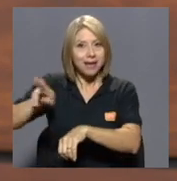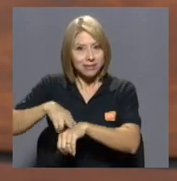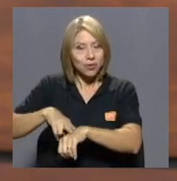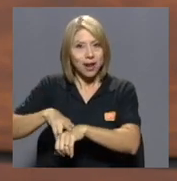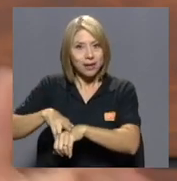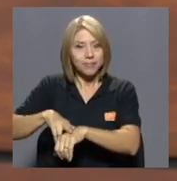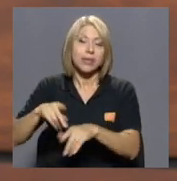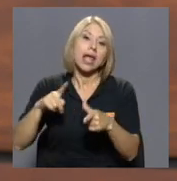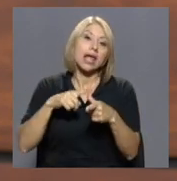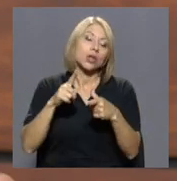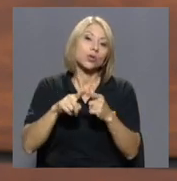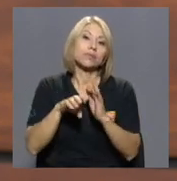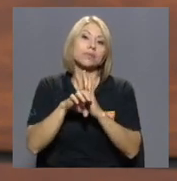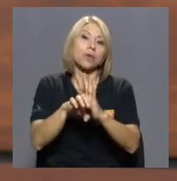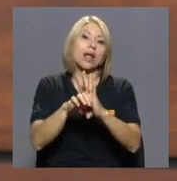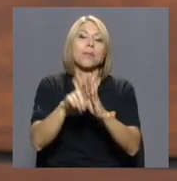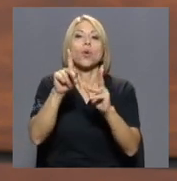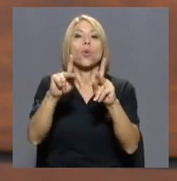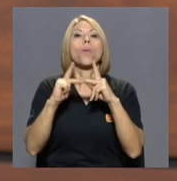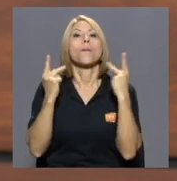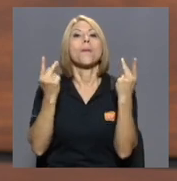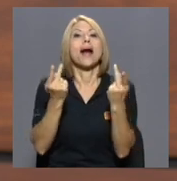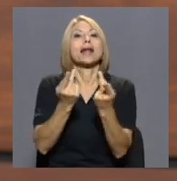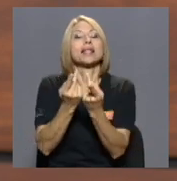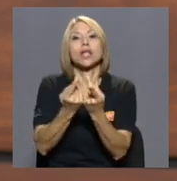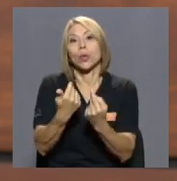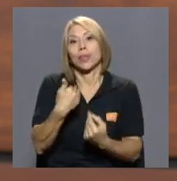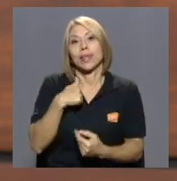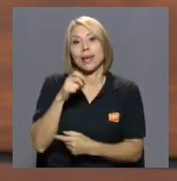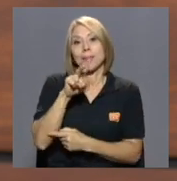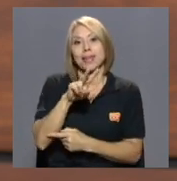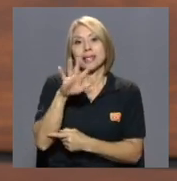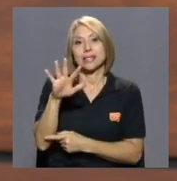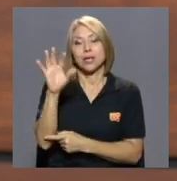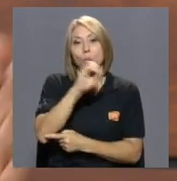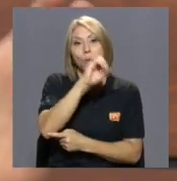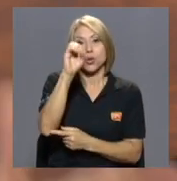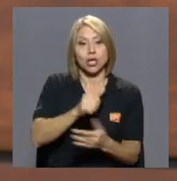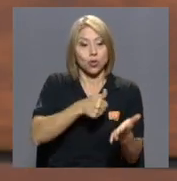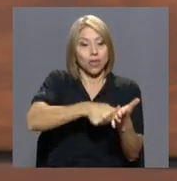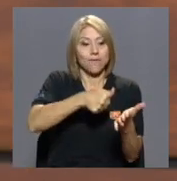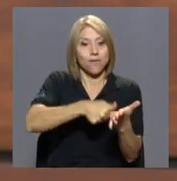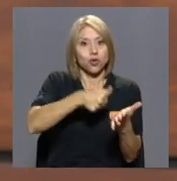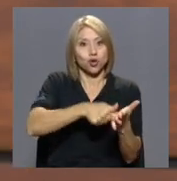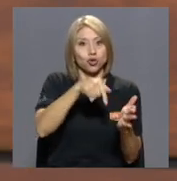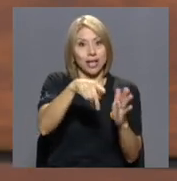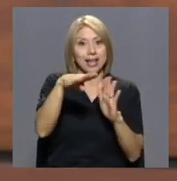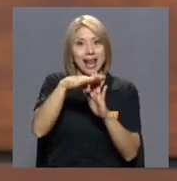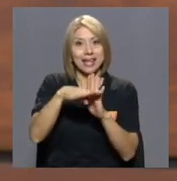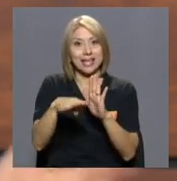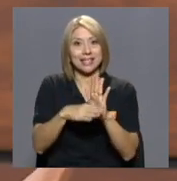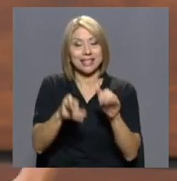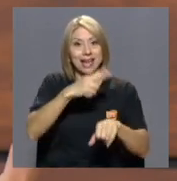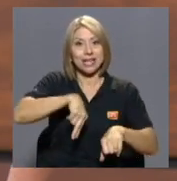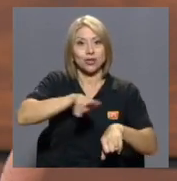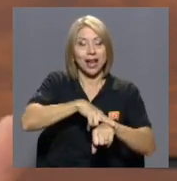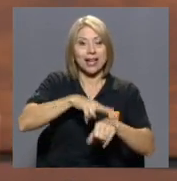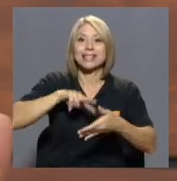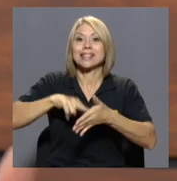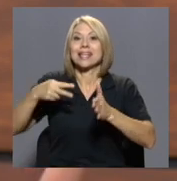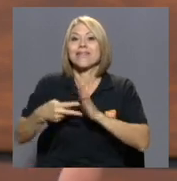un partido recibe el 25% de votos en la lista nacional, va a tener el 25% de los escaños.